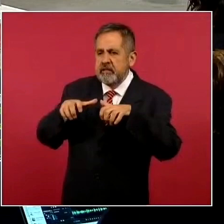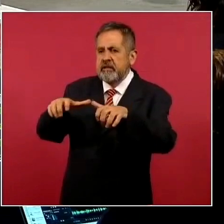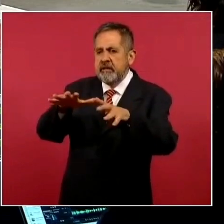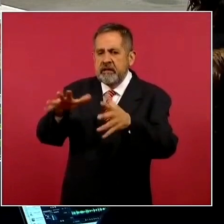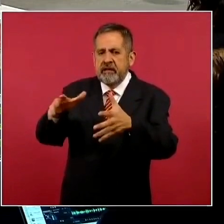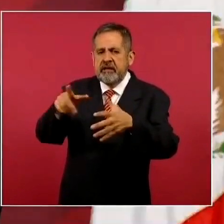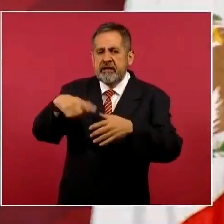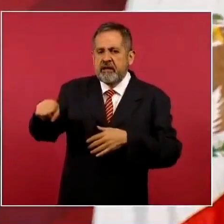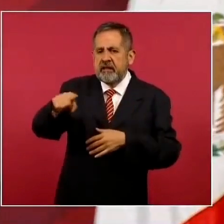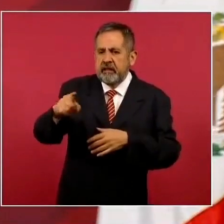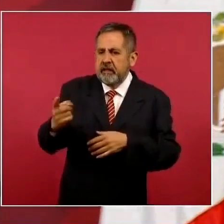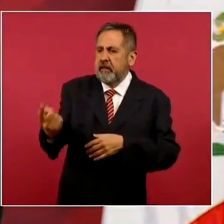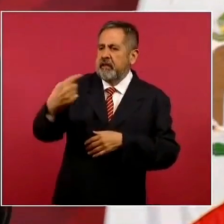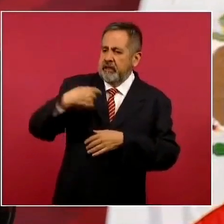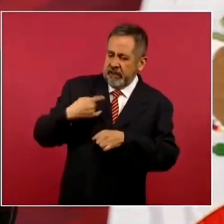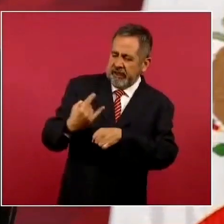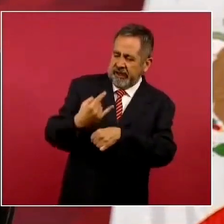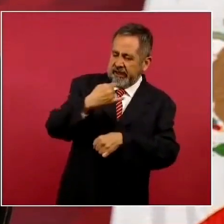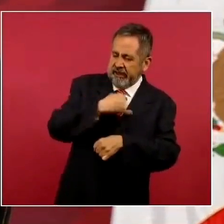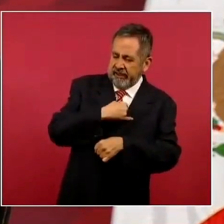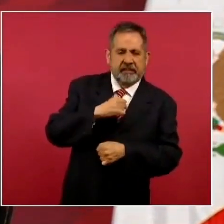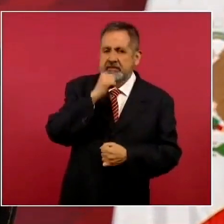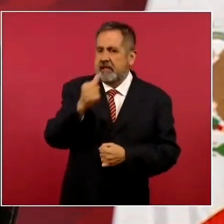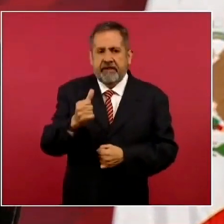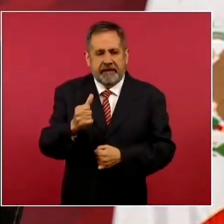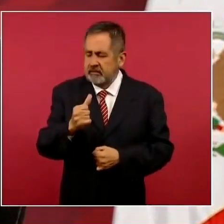es malagradecido.